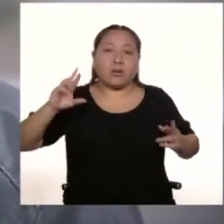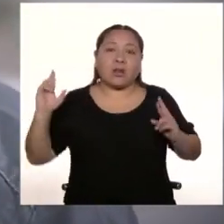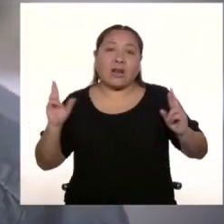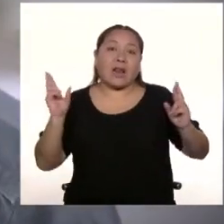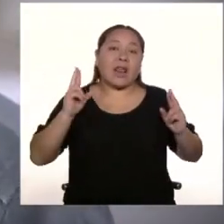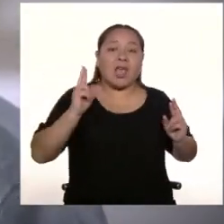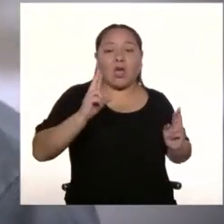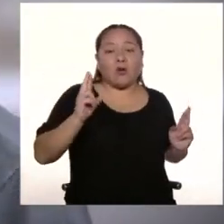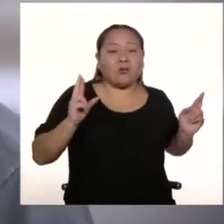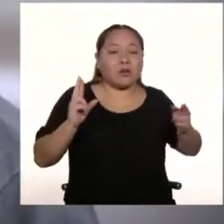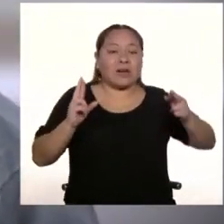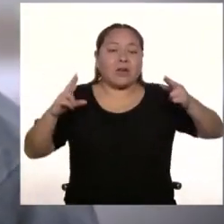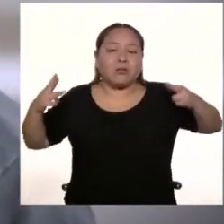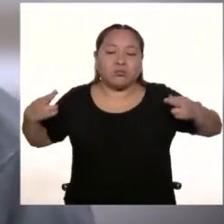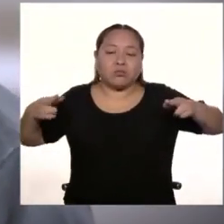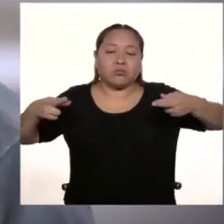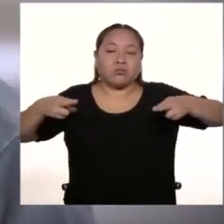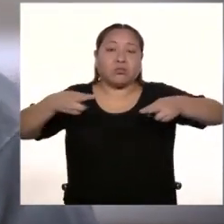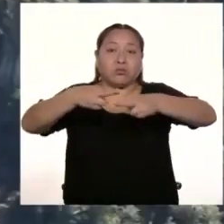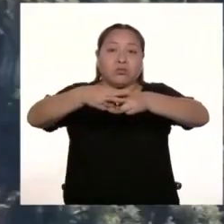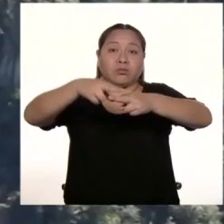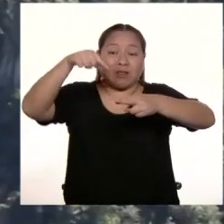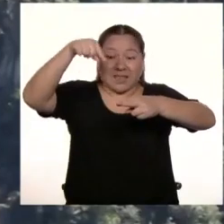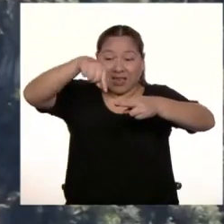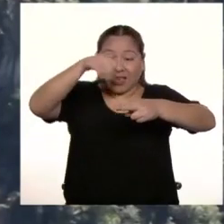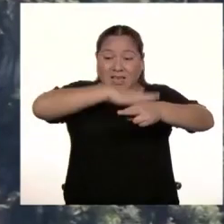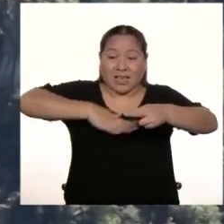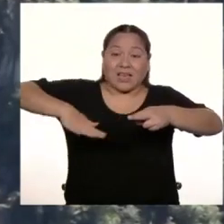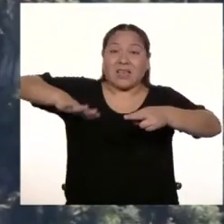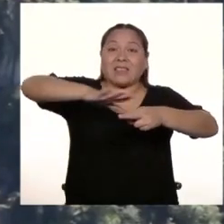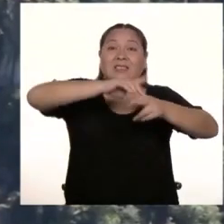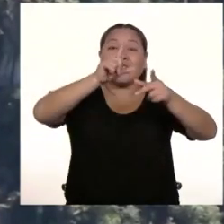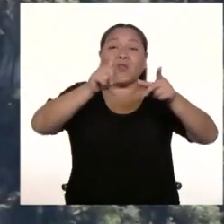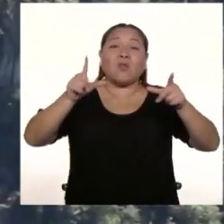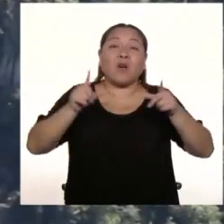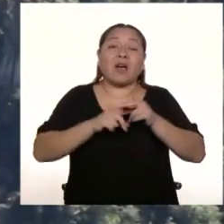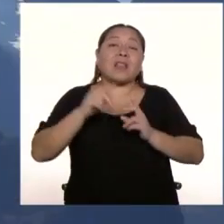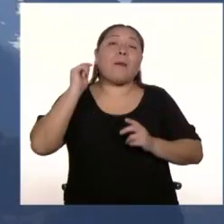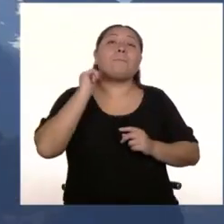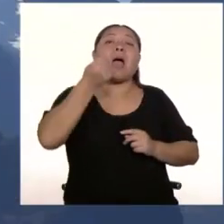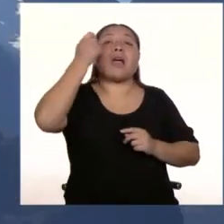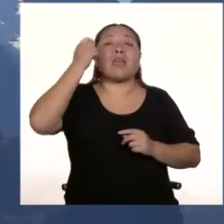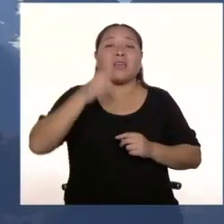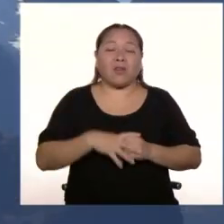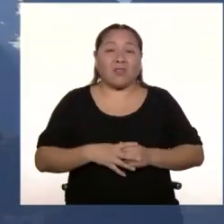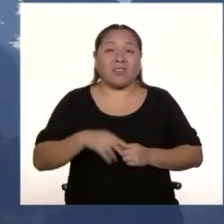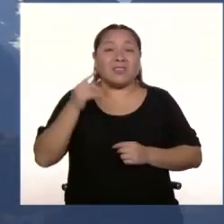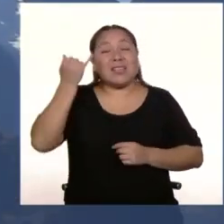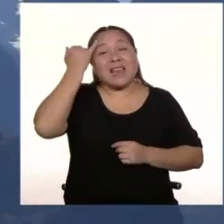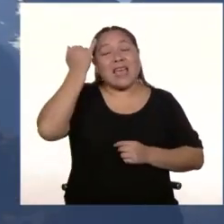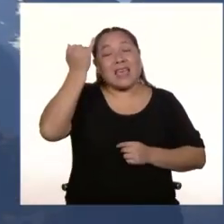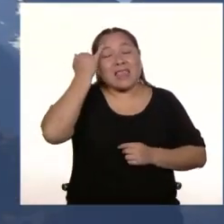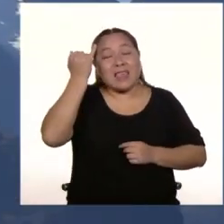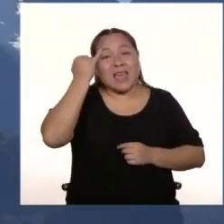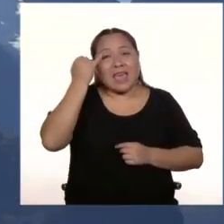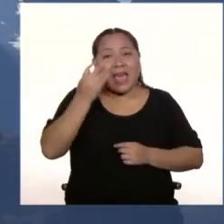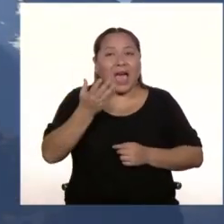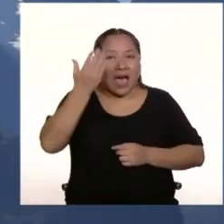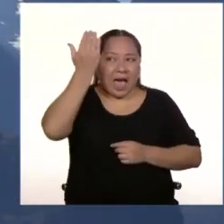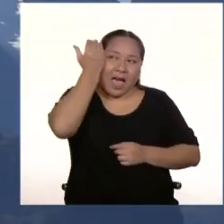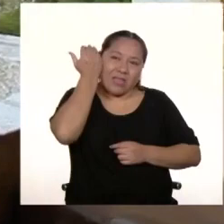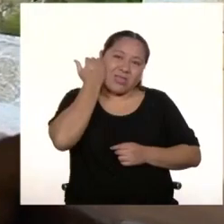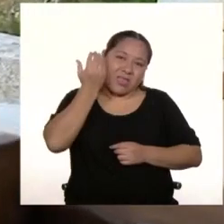la complementariedad, ¿no? Y esto entra dentro del marco de la cosmovisión andina, del complemento de 2, del